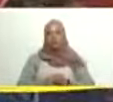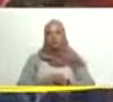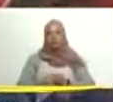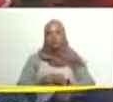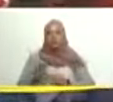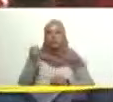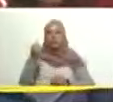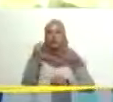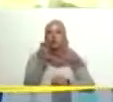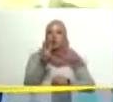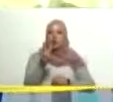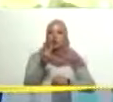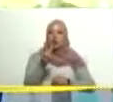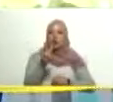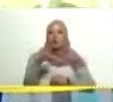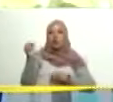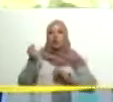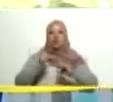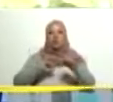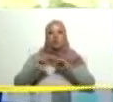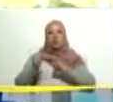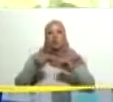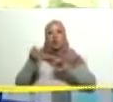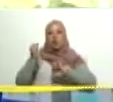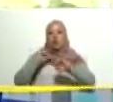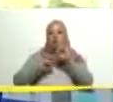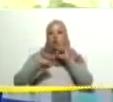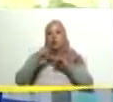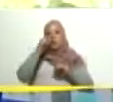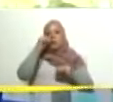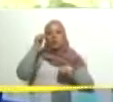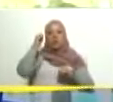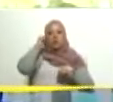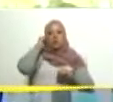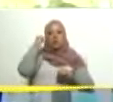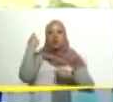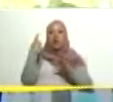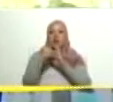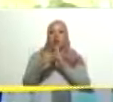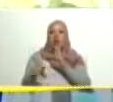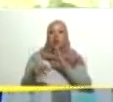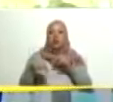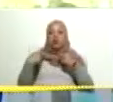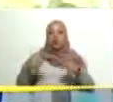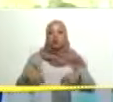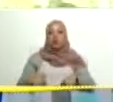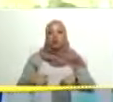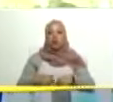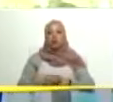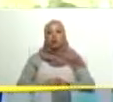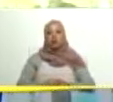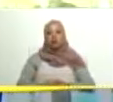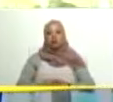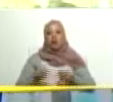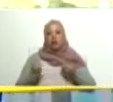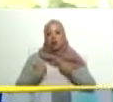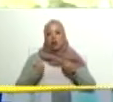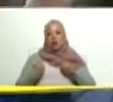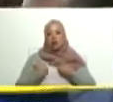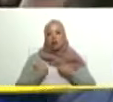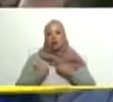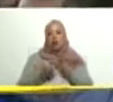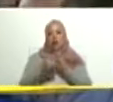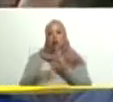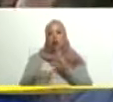Número 12, el movimiento de defensores y defensoras de los derechos humanos. Que vivan los derechos